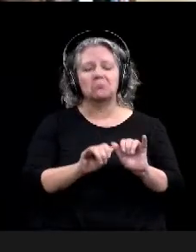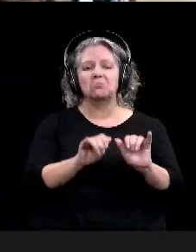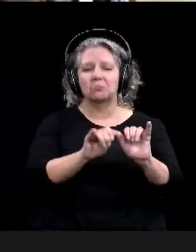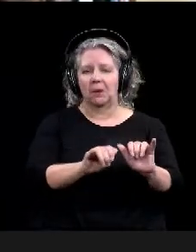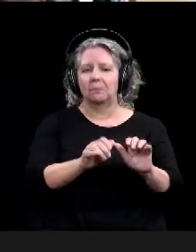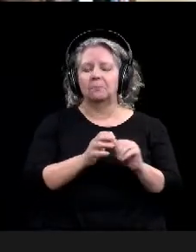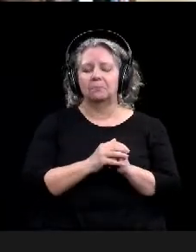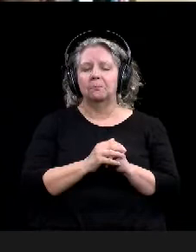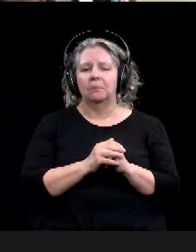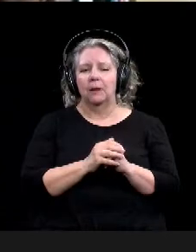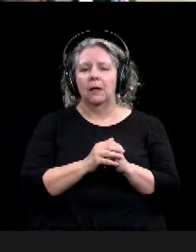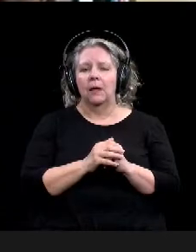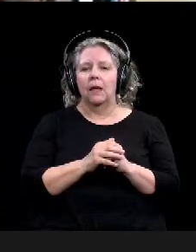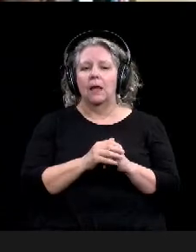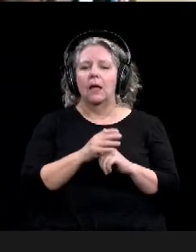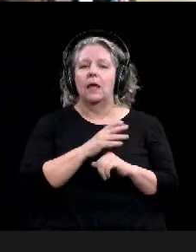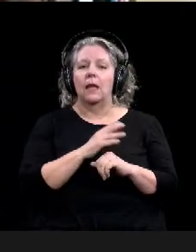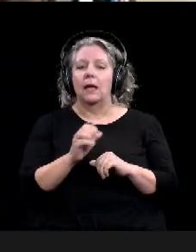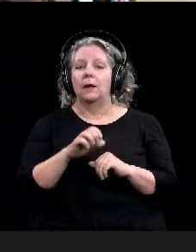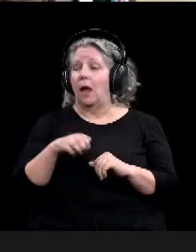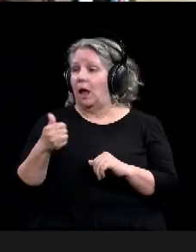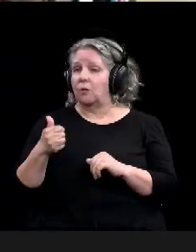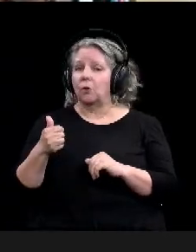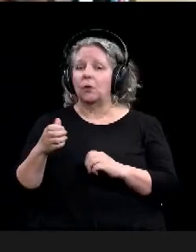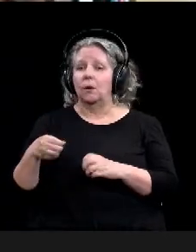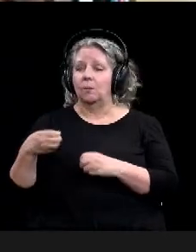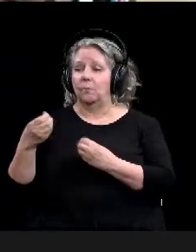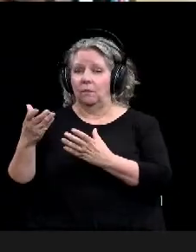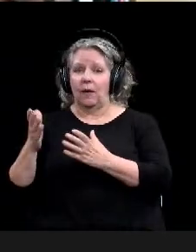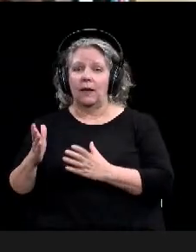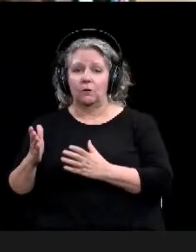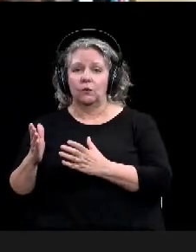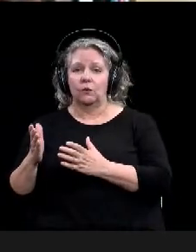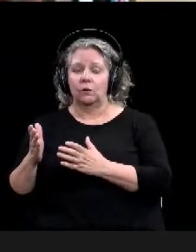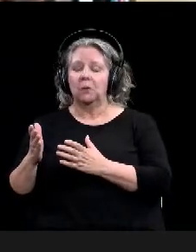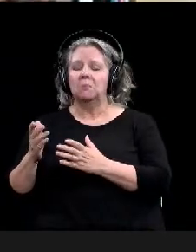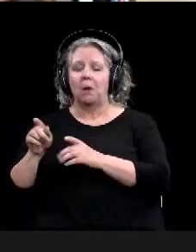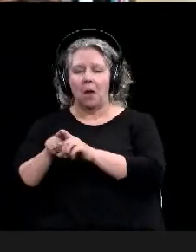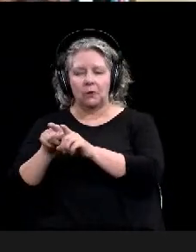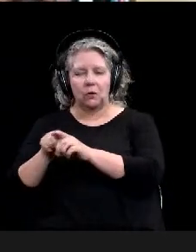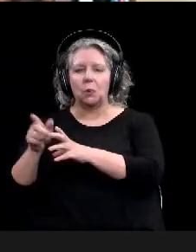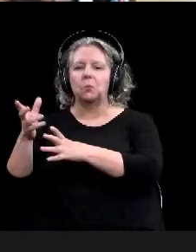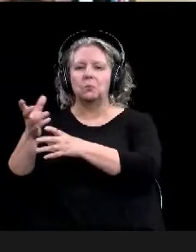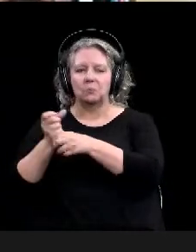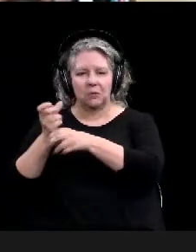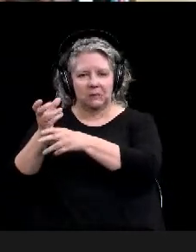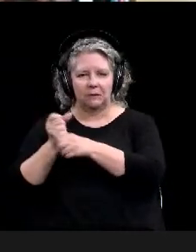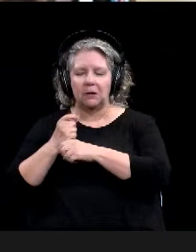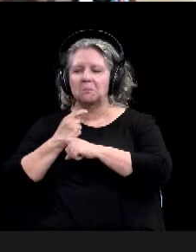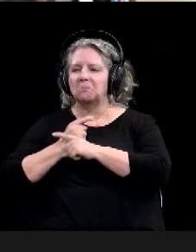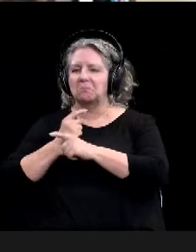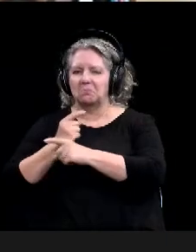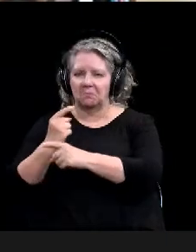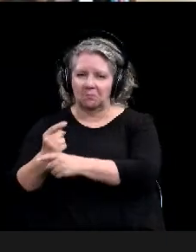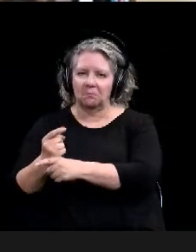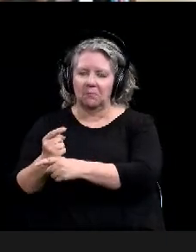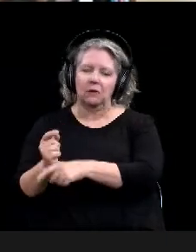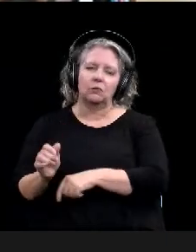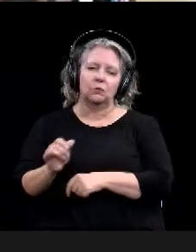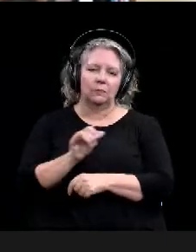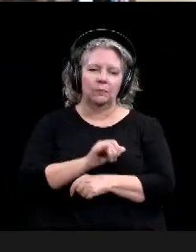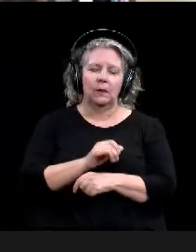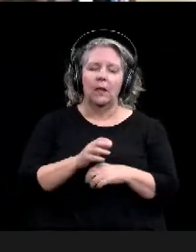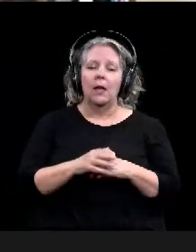hemos recibidos a locaciones hay más proveedores que se han asignado a